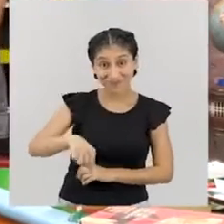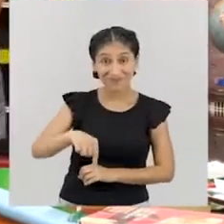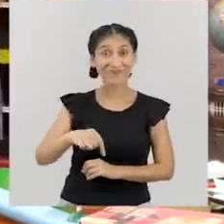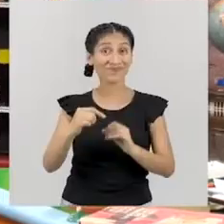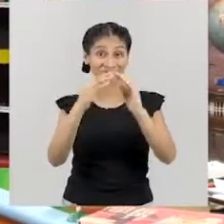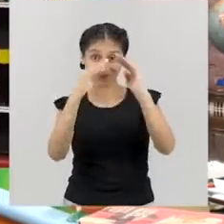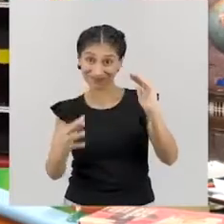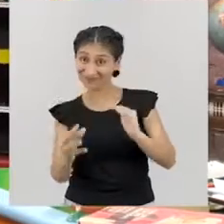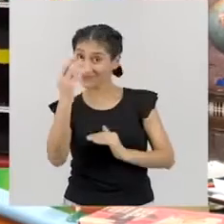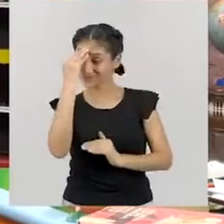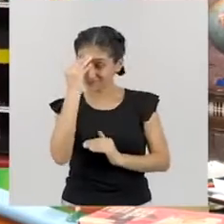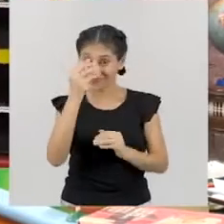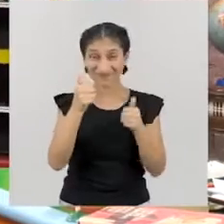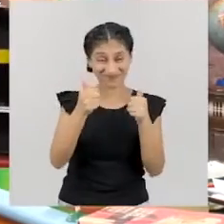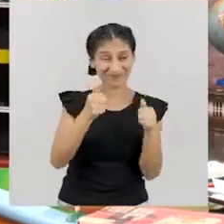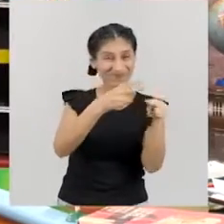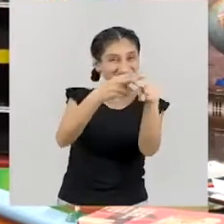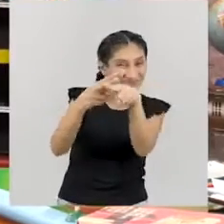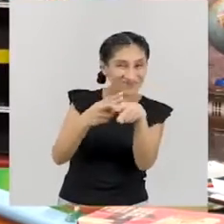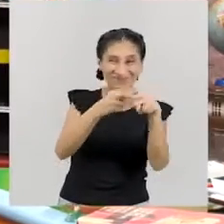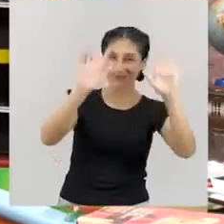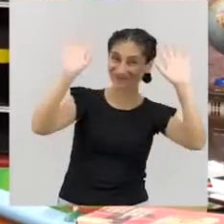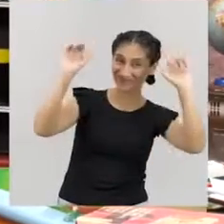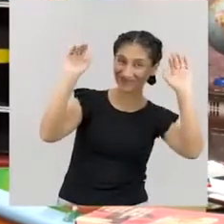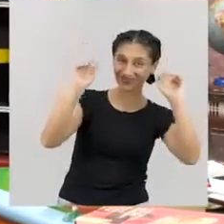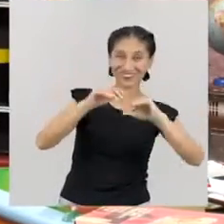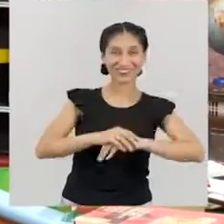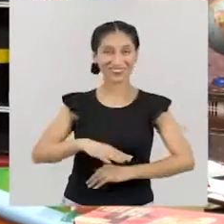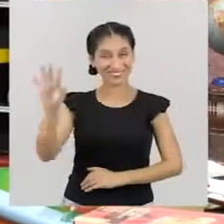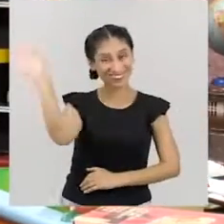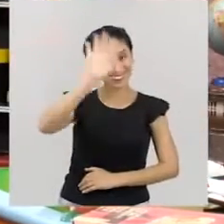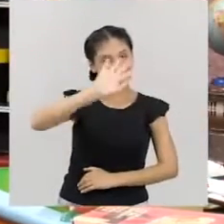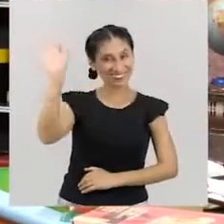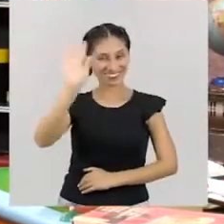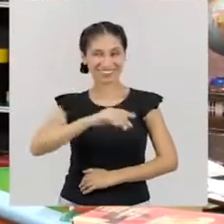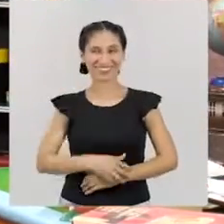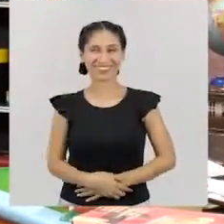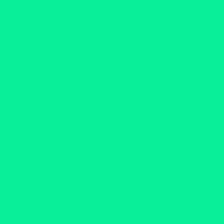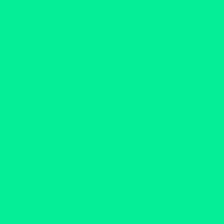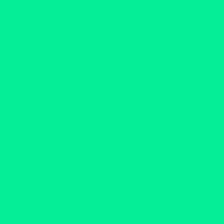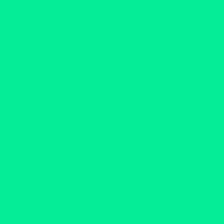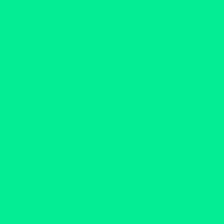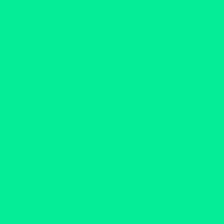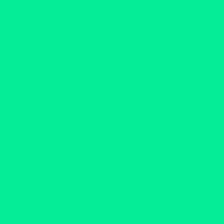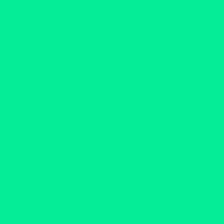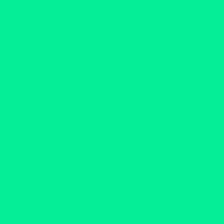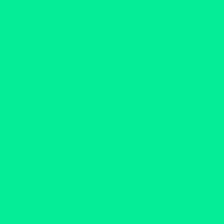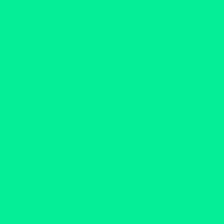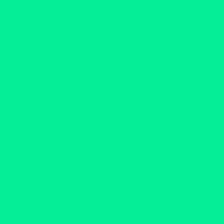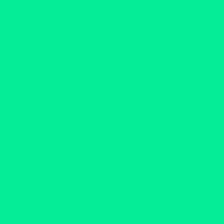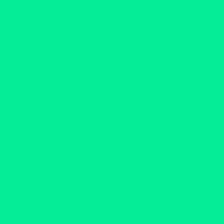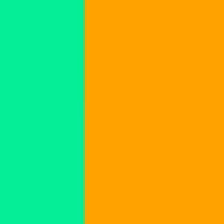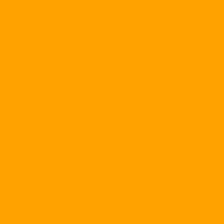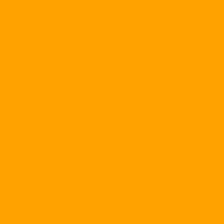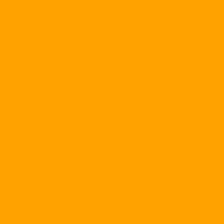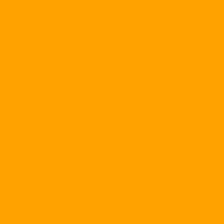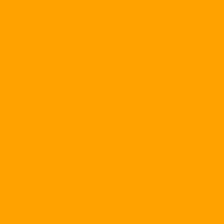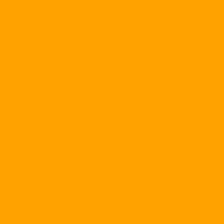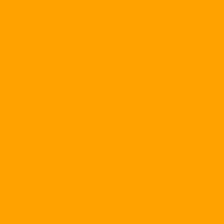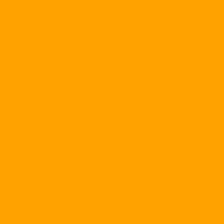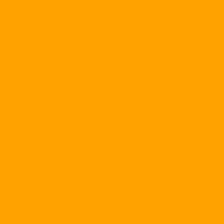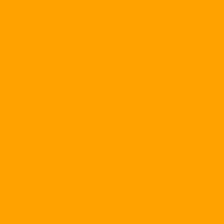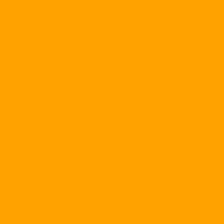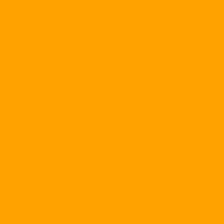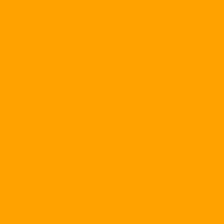en el programa de hoy. Cuídense mucho. Nos vemos en la próxima. ¡Chao, chao!